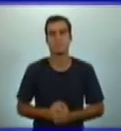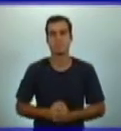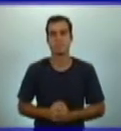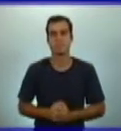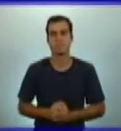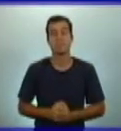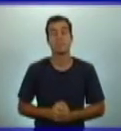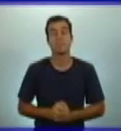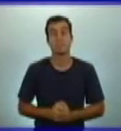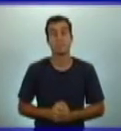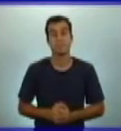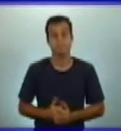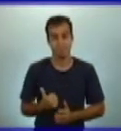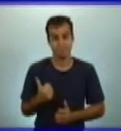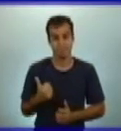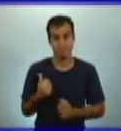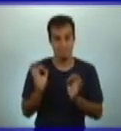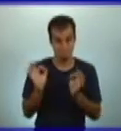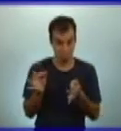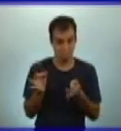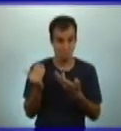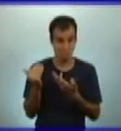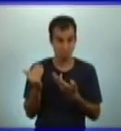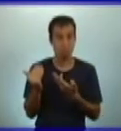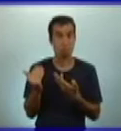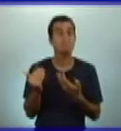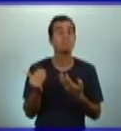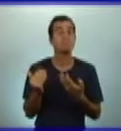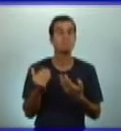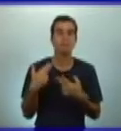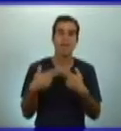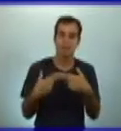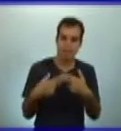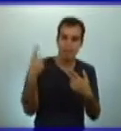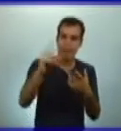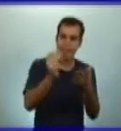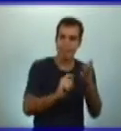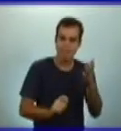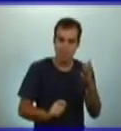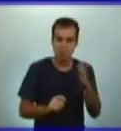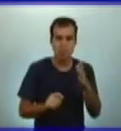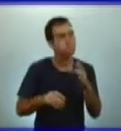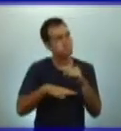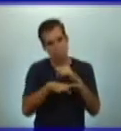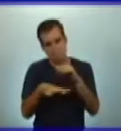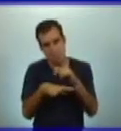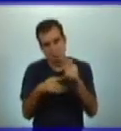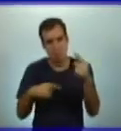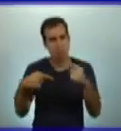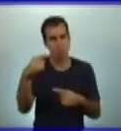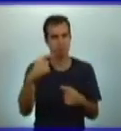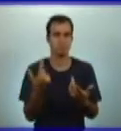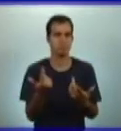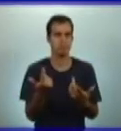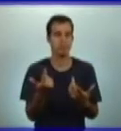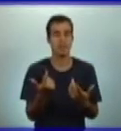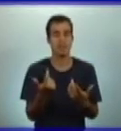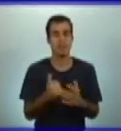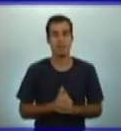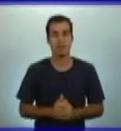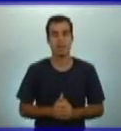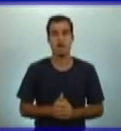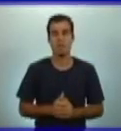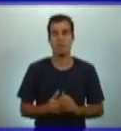En este procedimiento también operamos con ejercicios básicos con sobrepaso y sin sobrepaso de